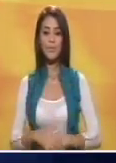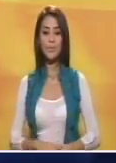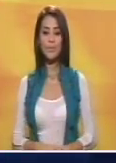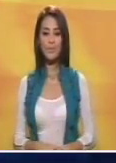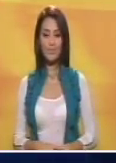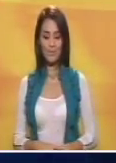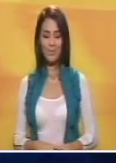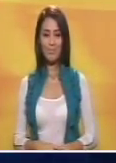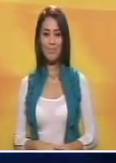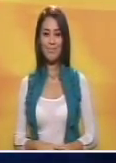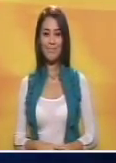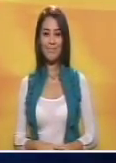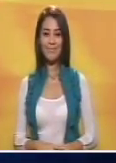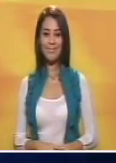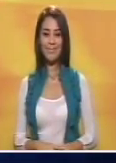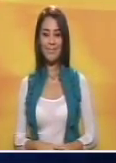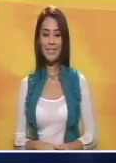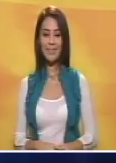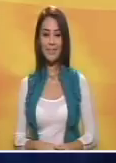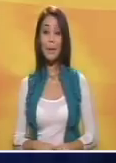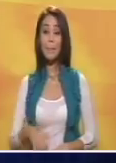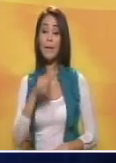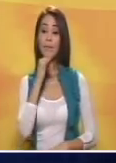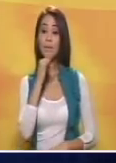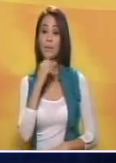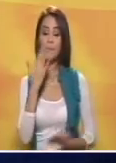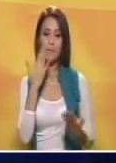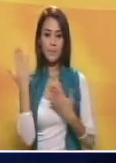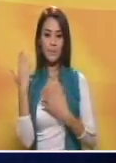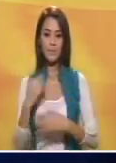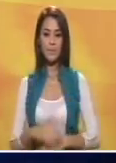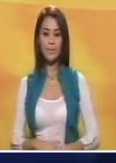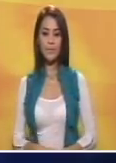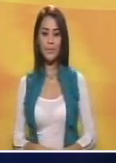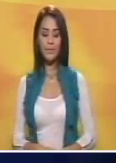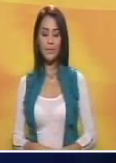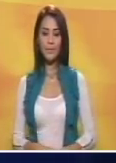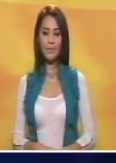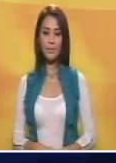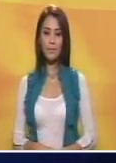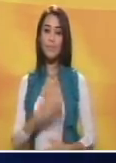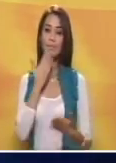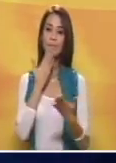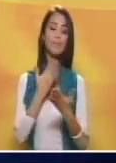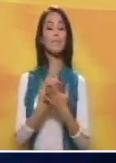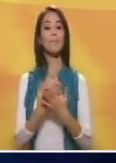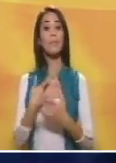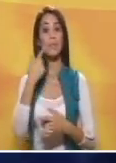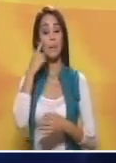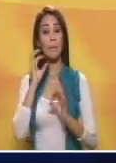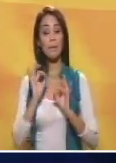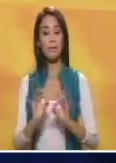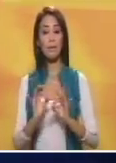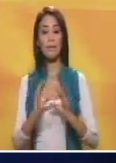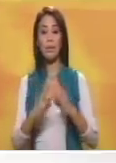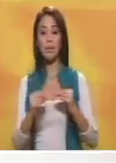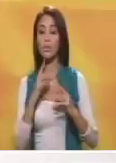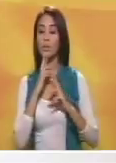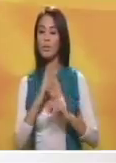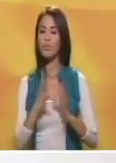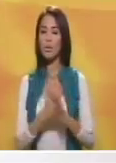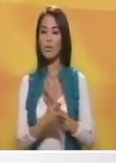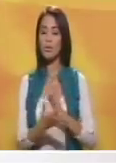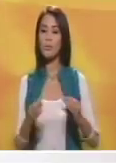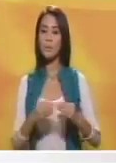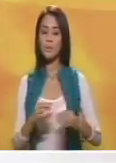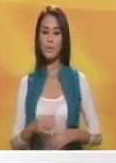de Noticiero Venevisión. Continúen ustedes con más de la emisión meridiana. Gracias, Manuel. Estaremos atentos entonces a los resultados